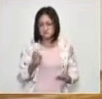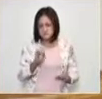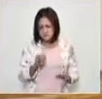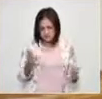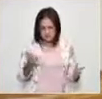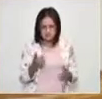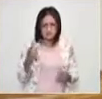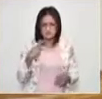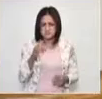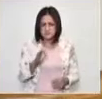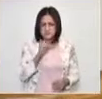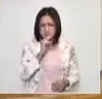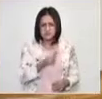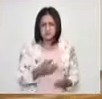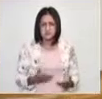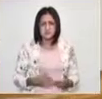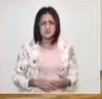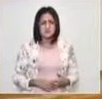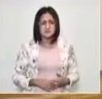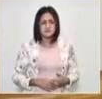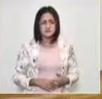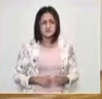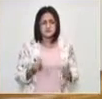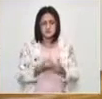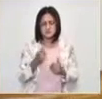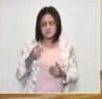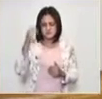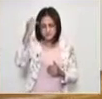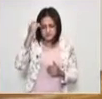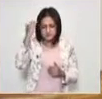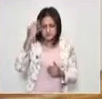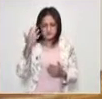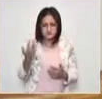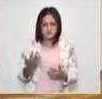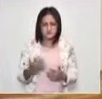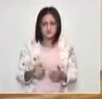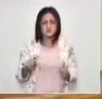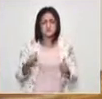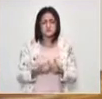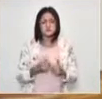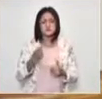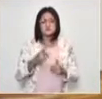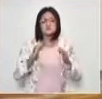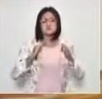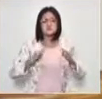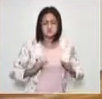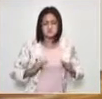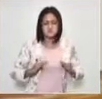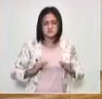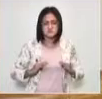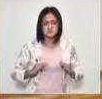hace política también, con la reflexión, con la actitud serena,